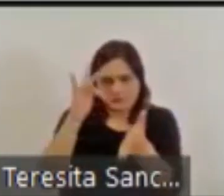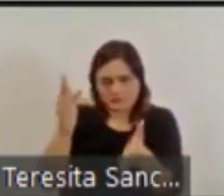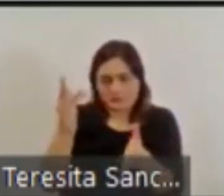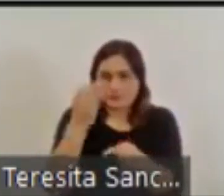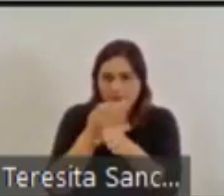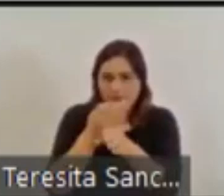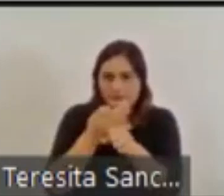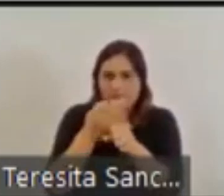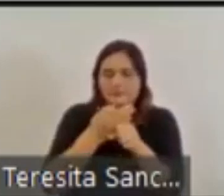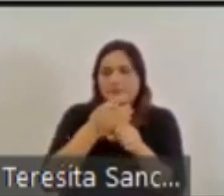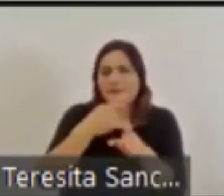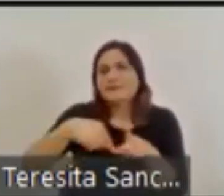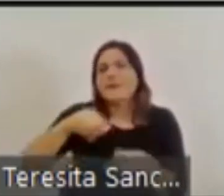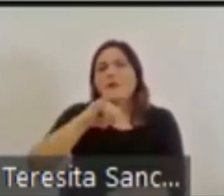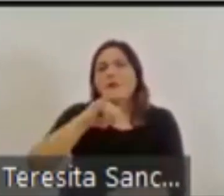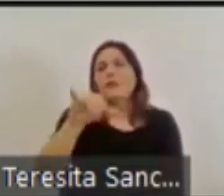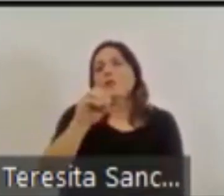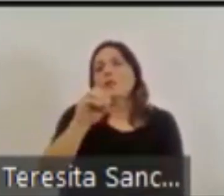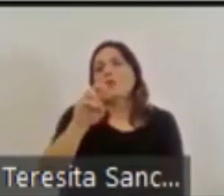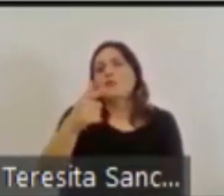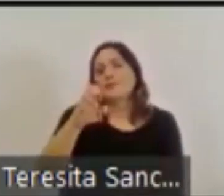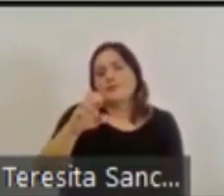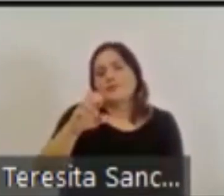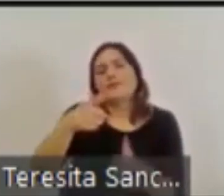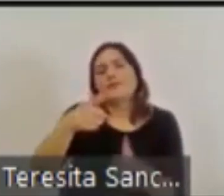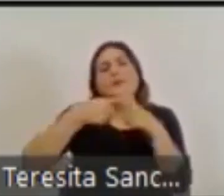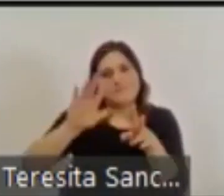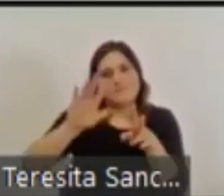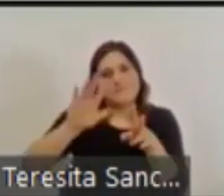dejo, Jorge, adelante. Muchas gracias.